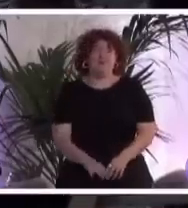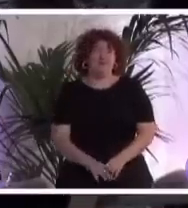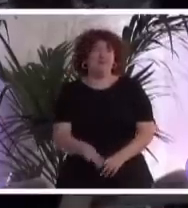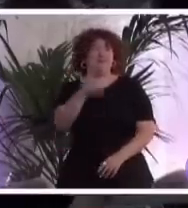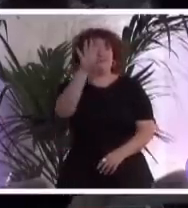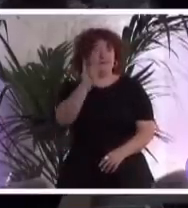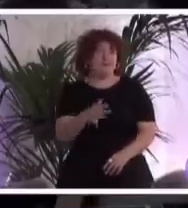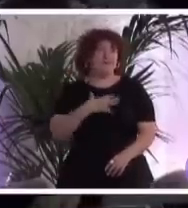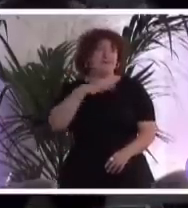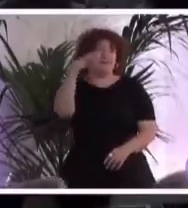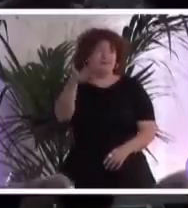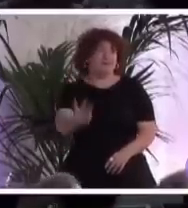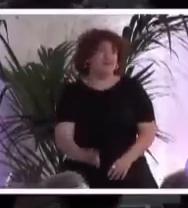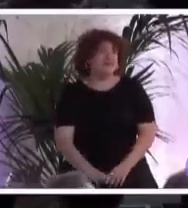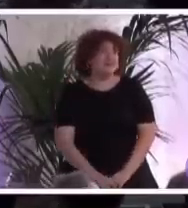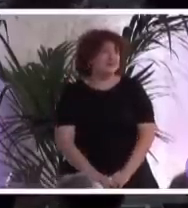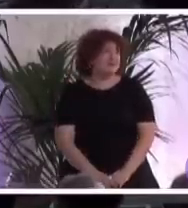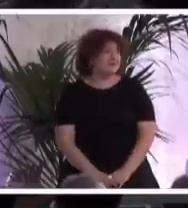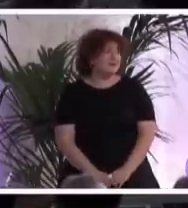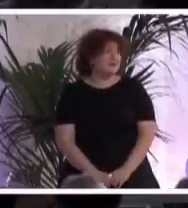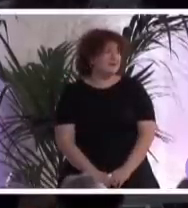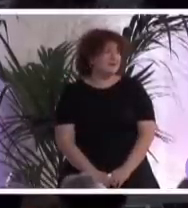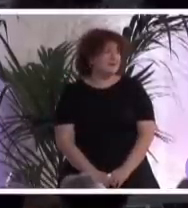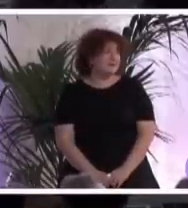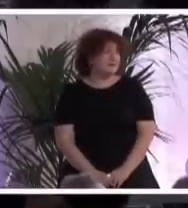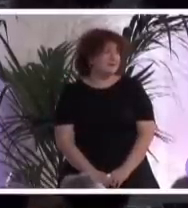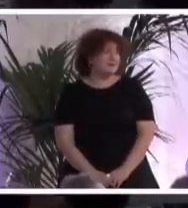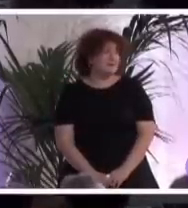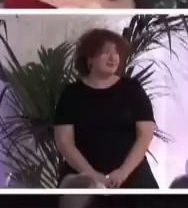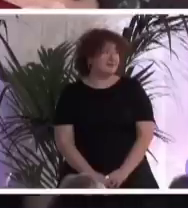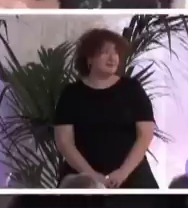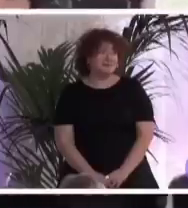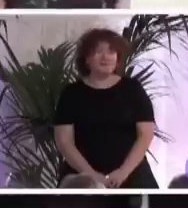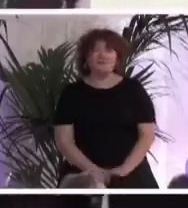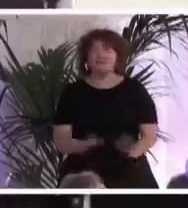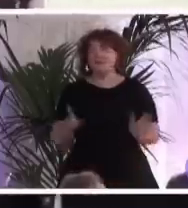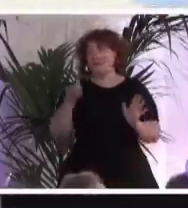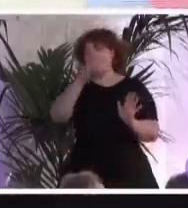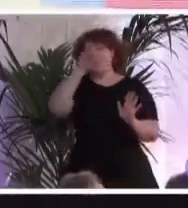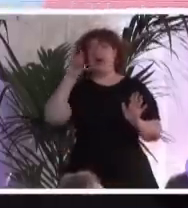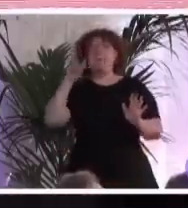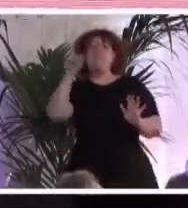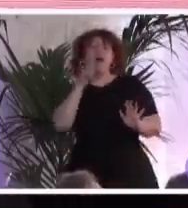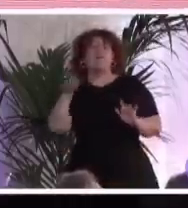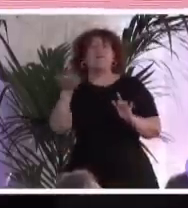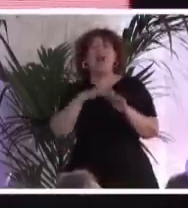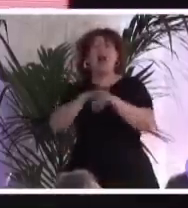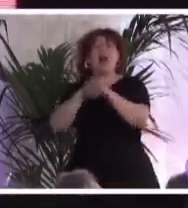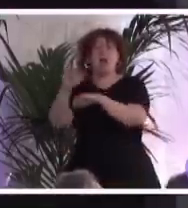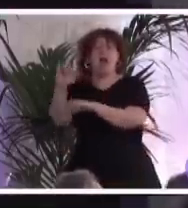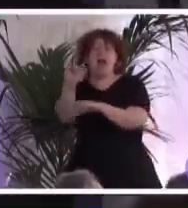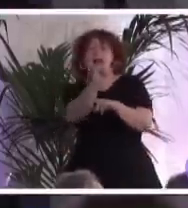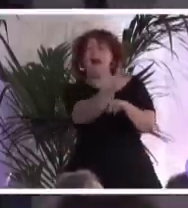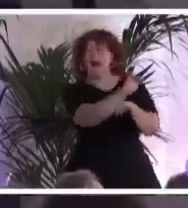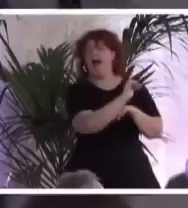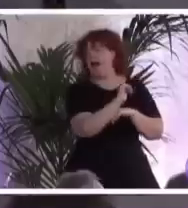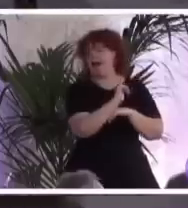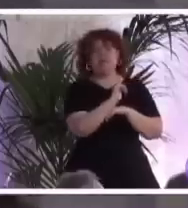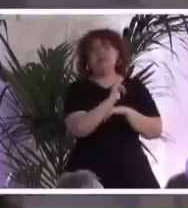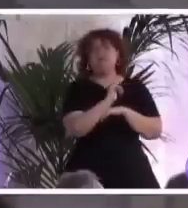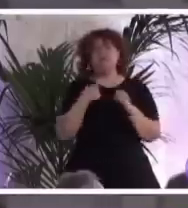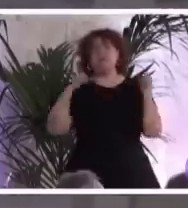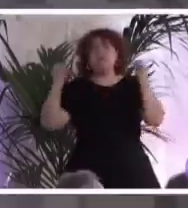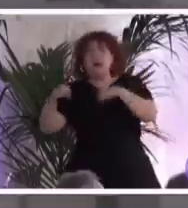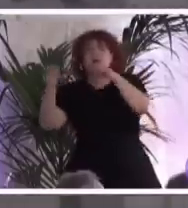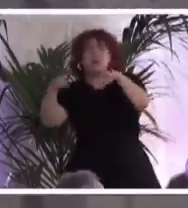la mafia en Madrid está acostumbrada a tener amigos en todas partes están acostumbrados a poder pactar con todo el